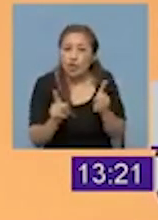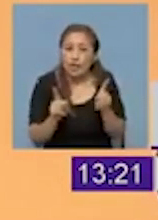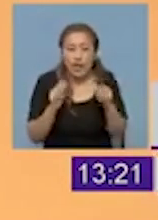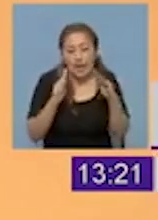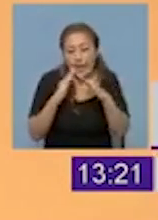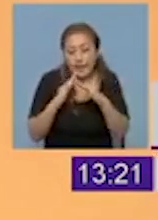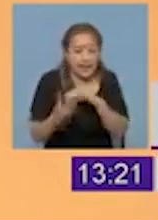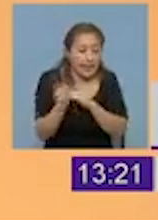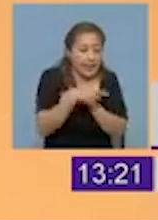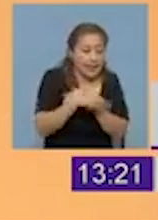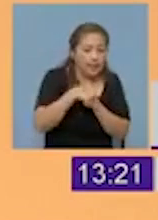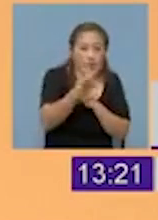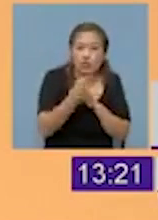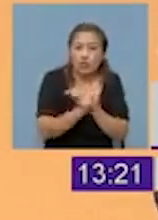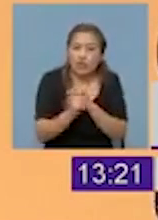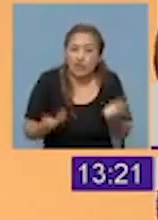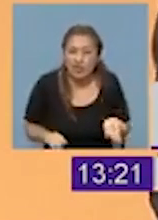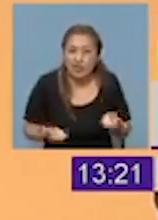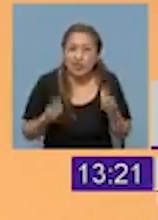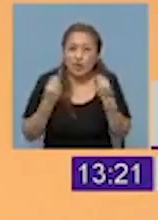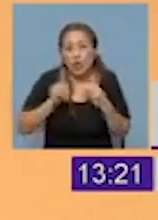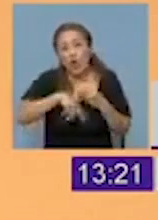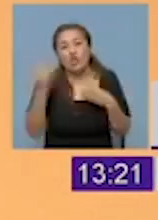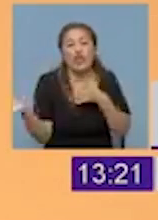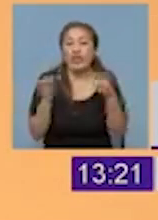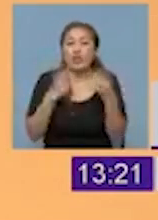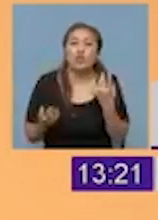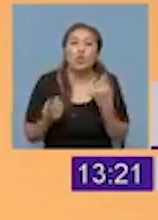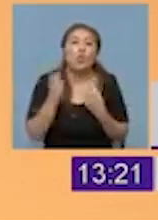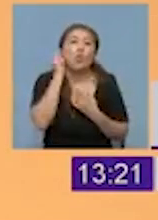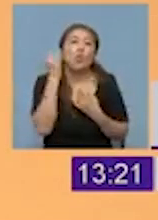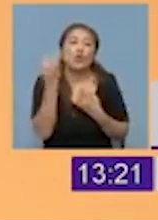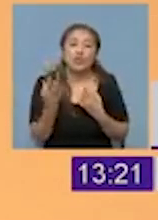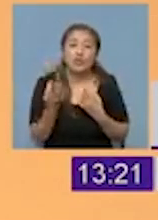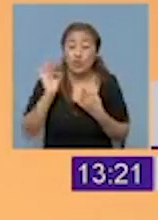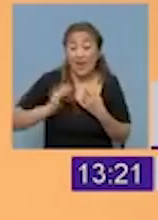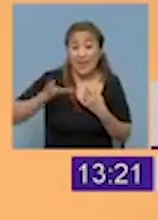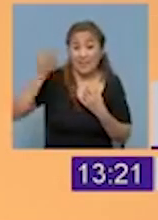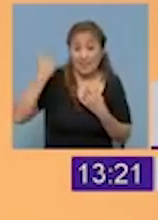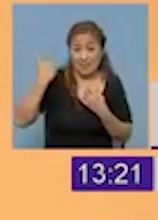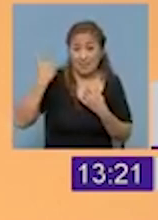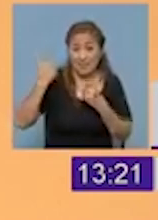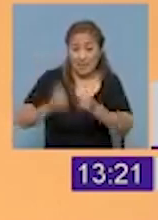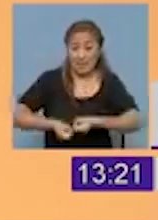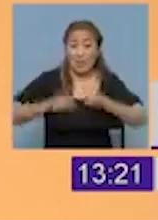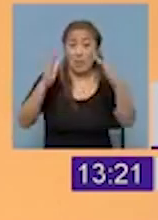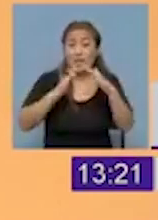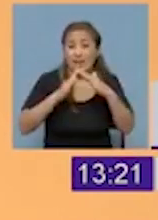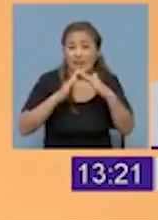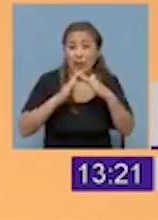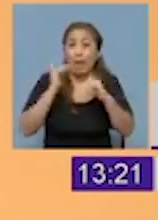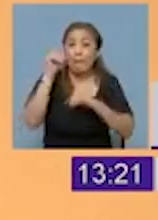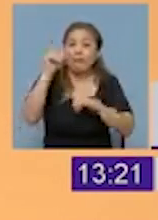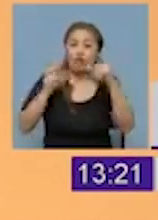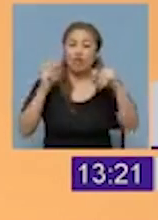gama alta pero hagamos la de la otra manzana y después otro debate era la edad ayer hemos entregado vivienda a personas